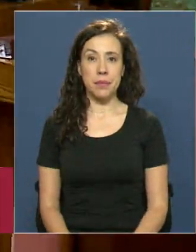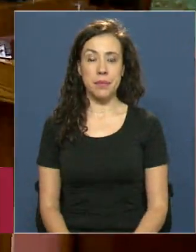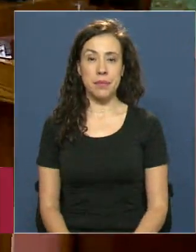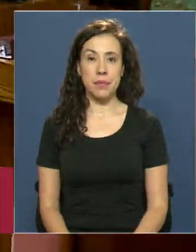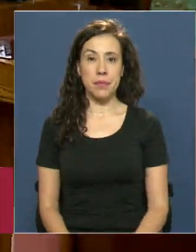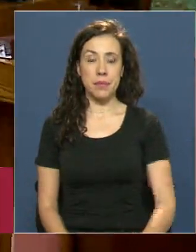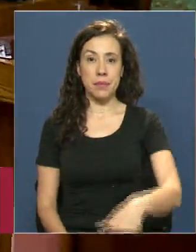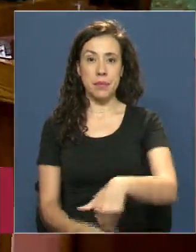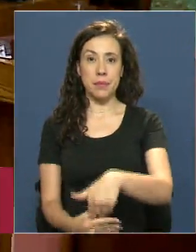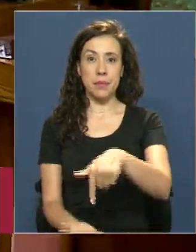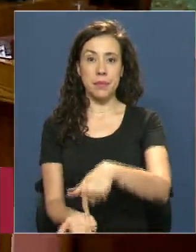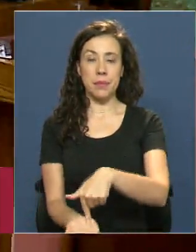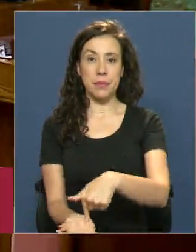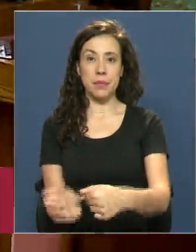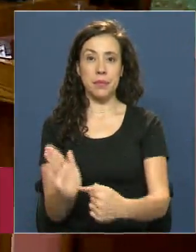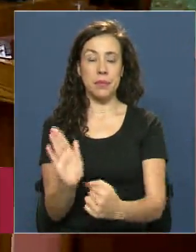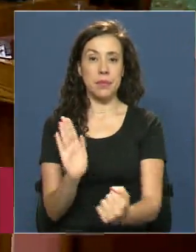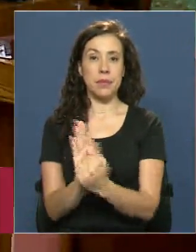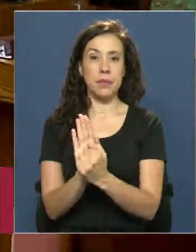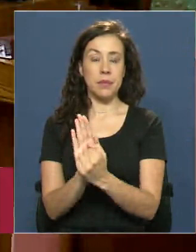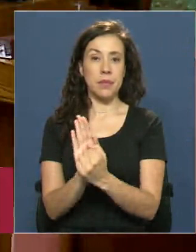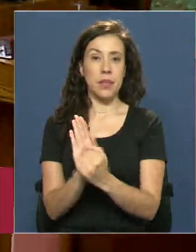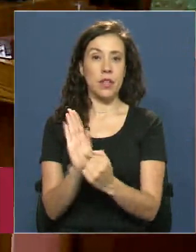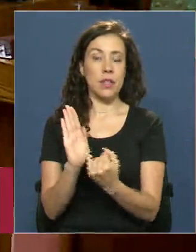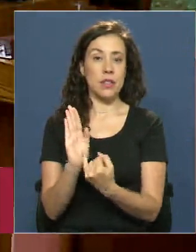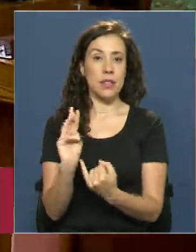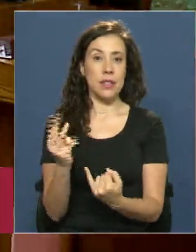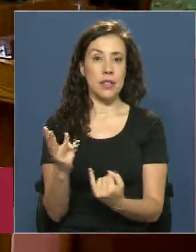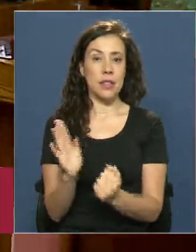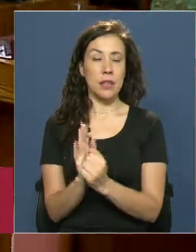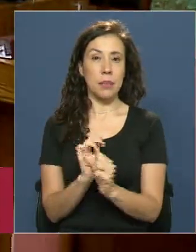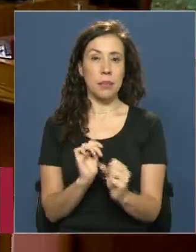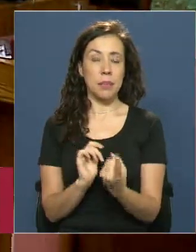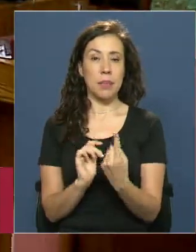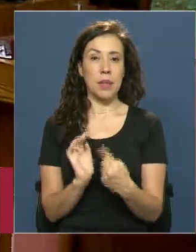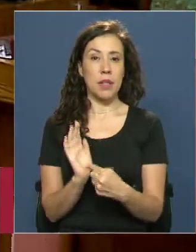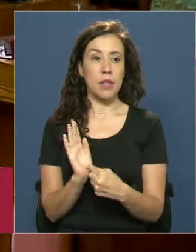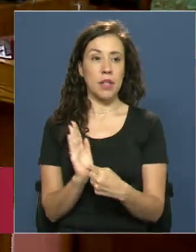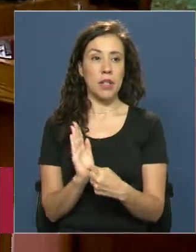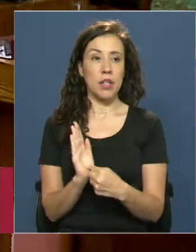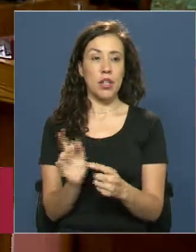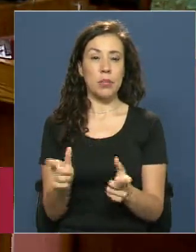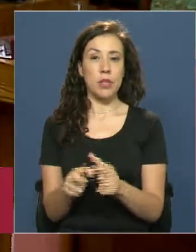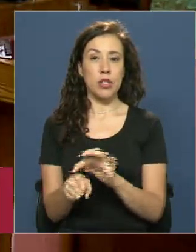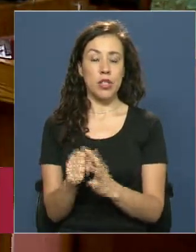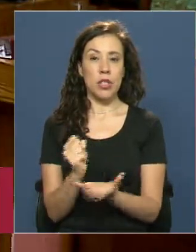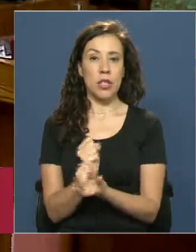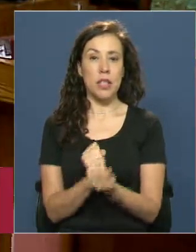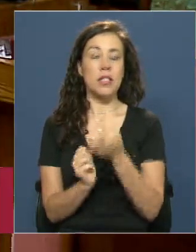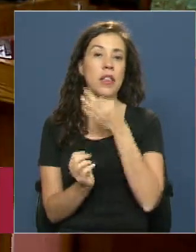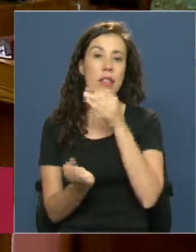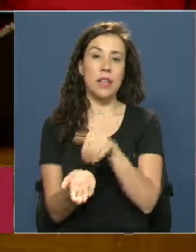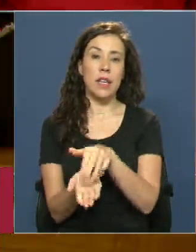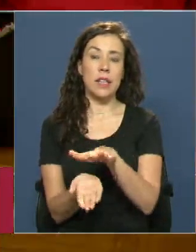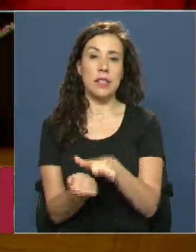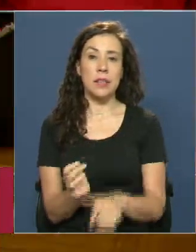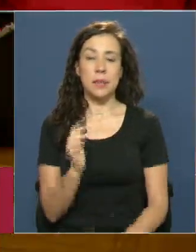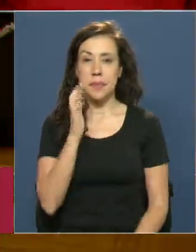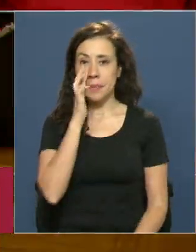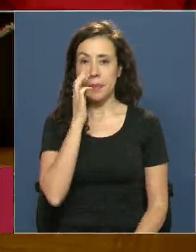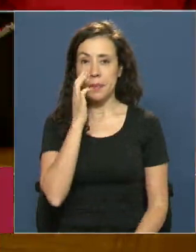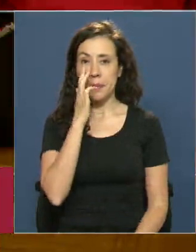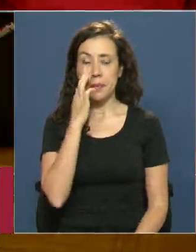En votación, el inciso tercero, el artículo primero contenido en mensaje que la Comisión de Hacienda propone rechazar.